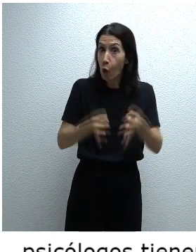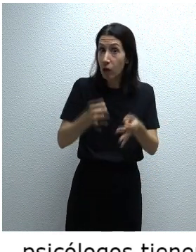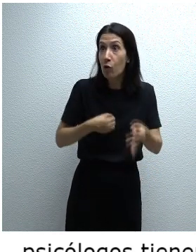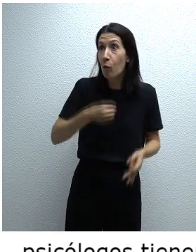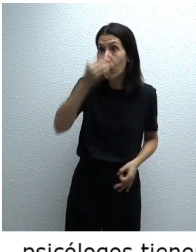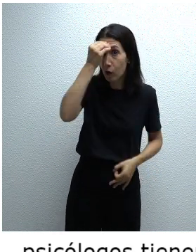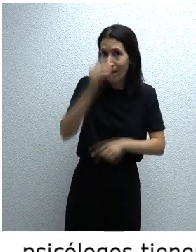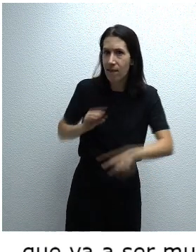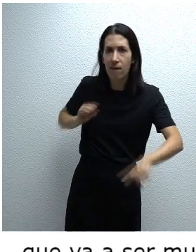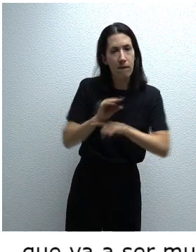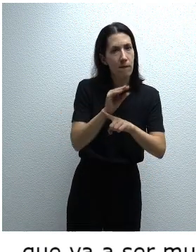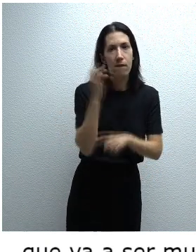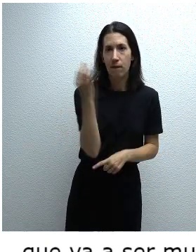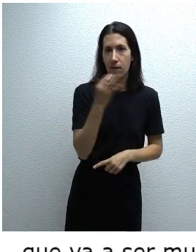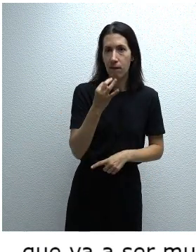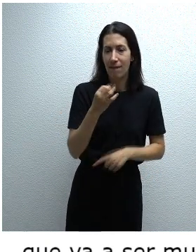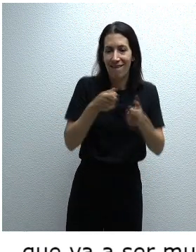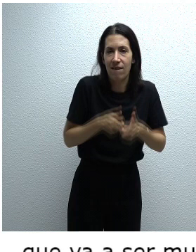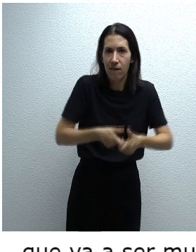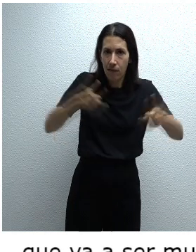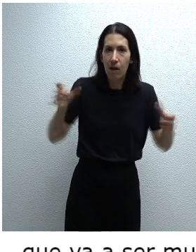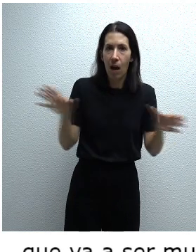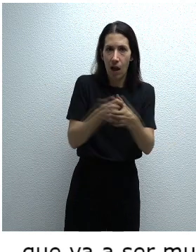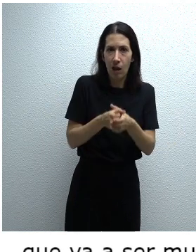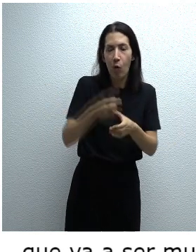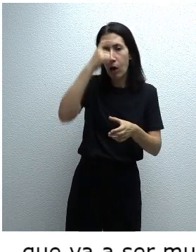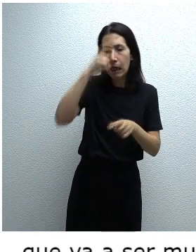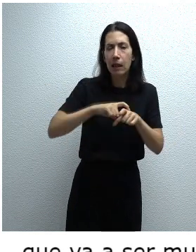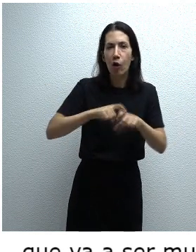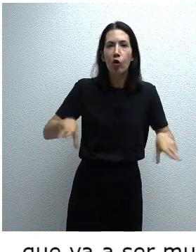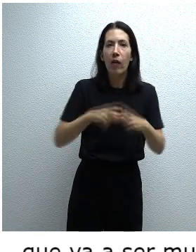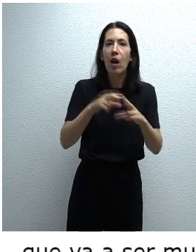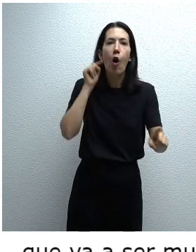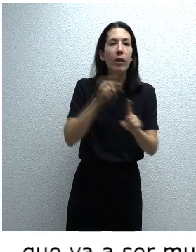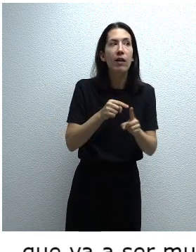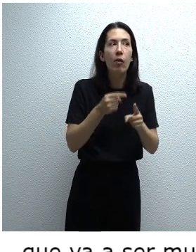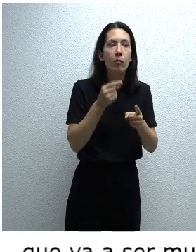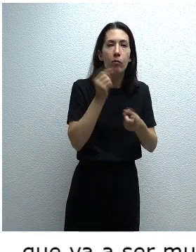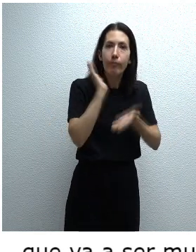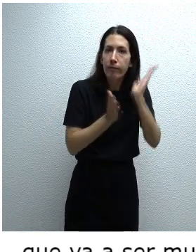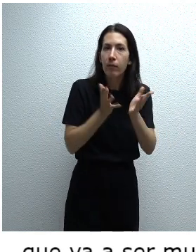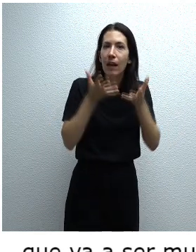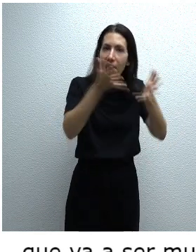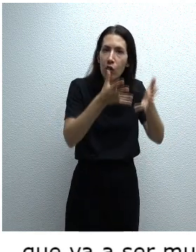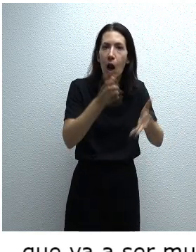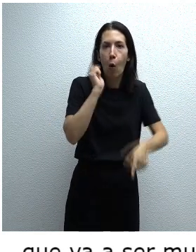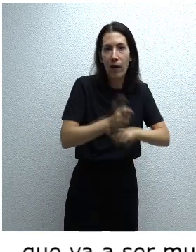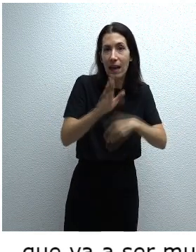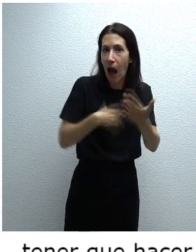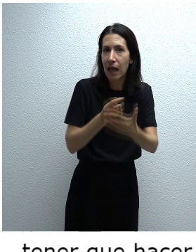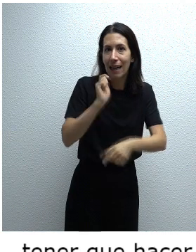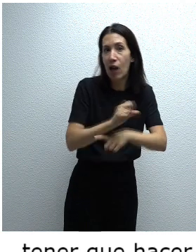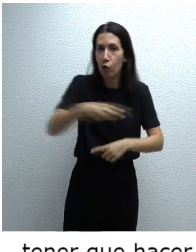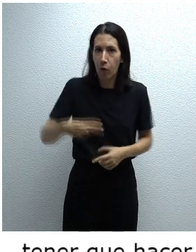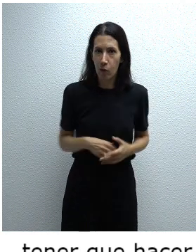importante, yo creo que inversión en reforzar los equipos psicosociales para asesorar a los jueces para poder resolver. Muy bien,